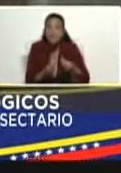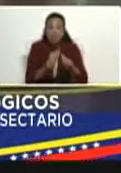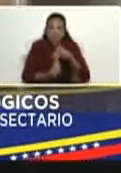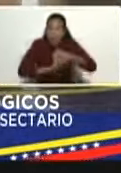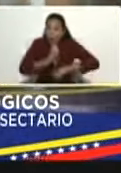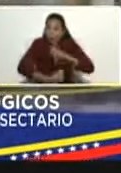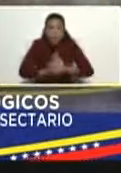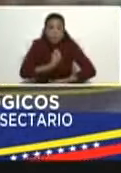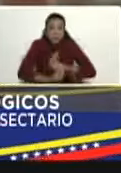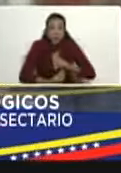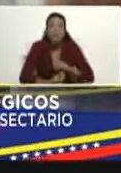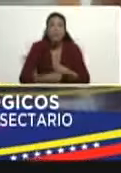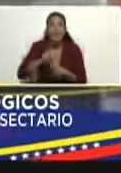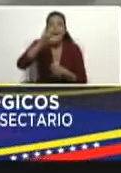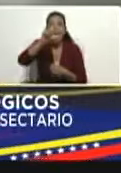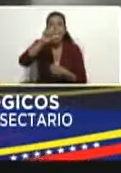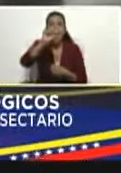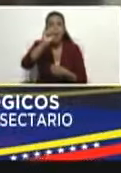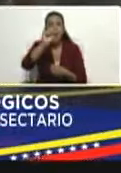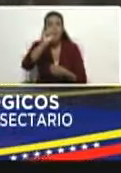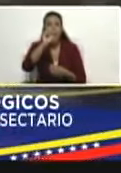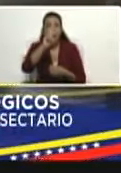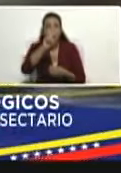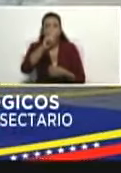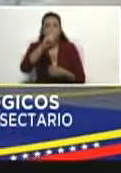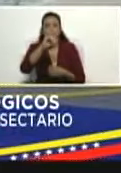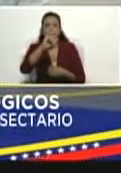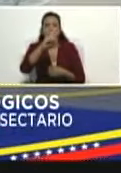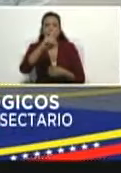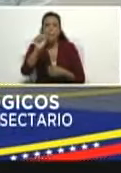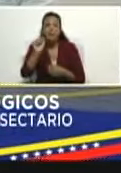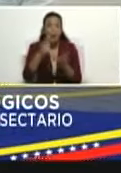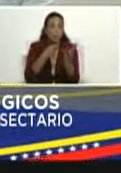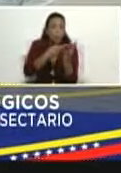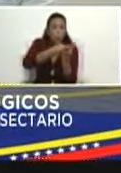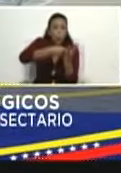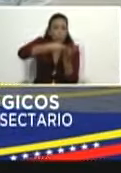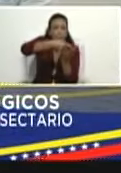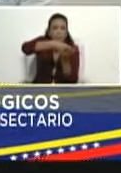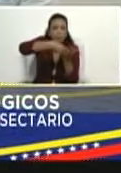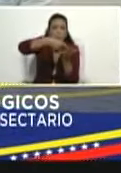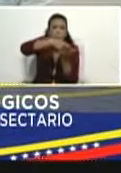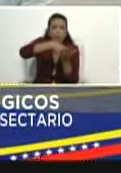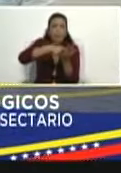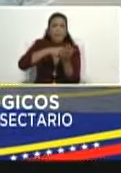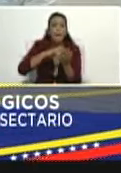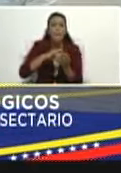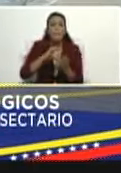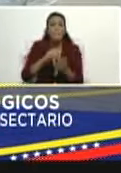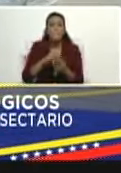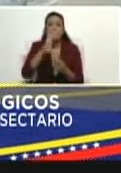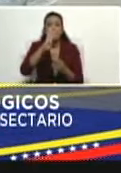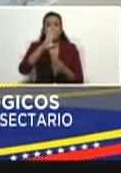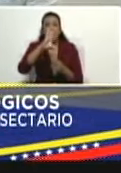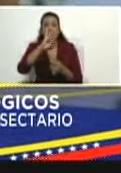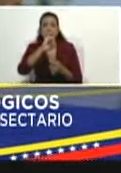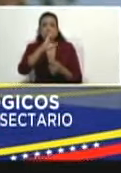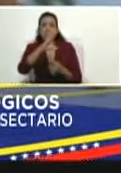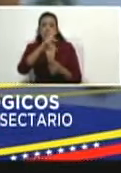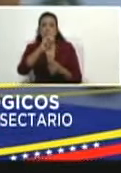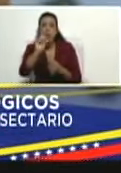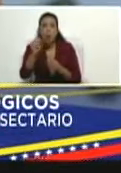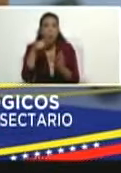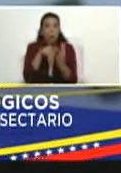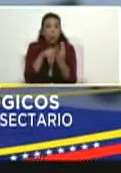Larvivac. Este es un producto que está formulado con la bacteria entomopatógena Bacillus esfericus